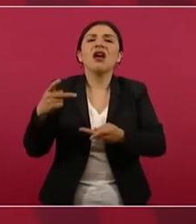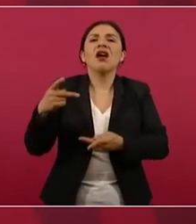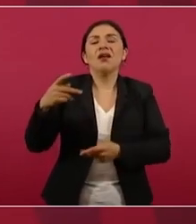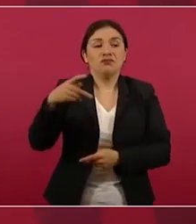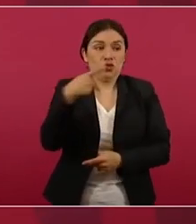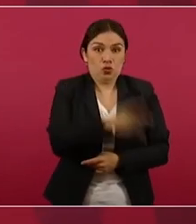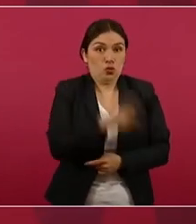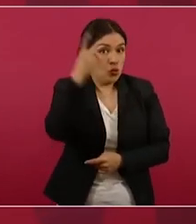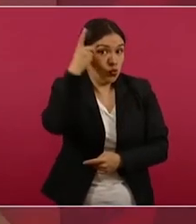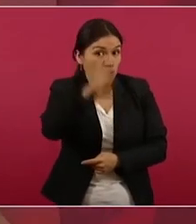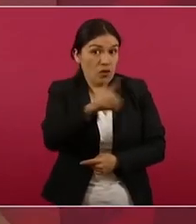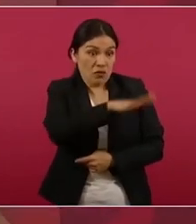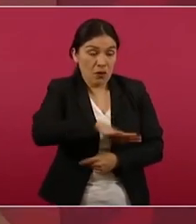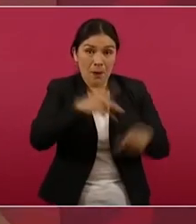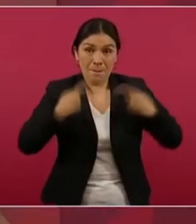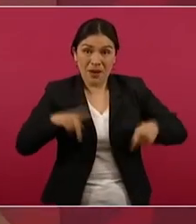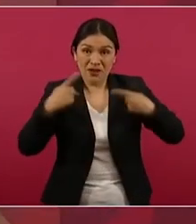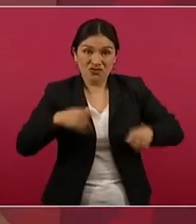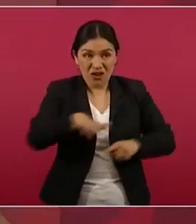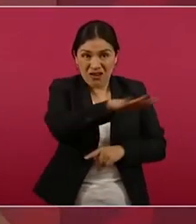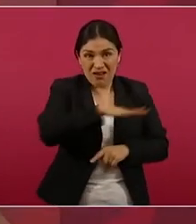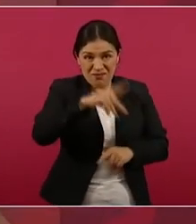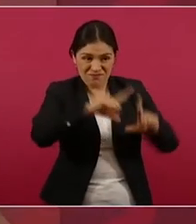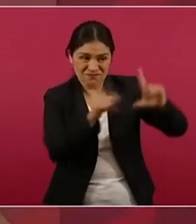bienes públicos,